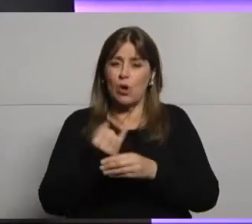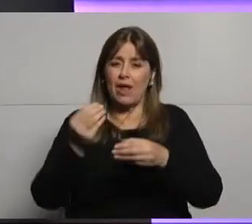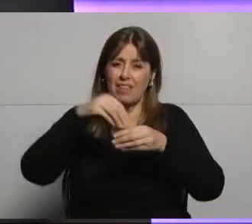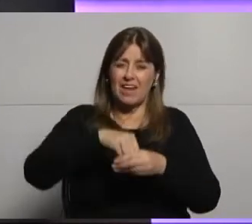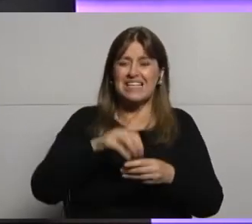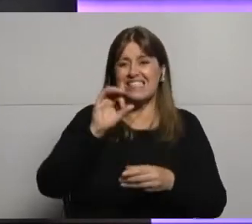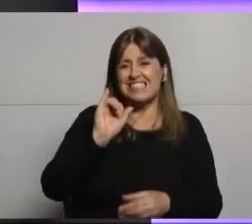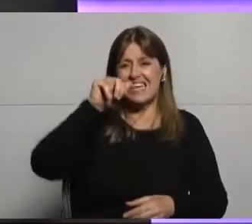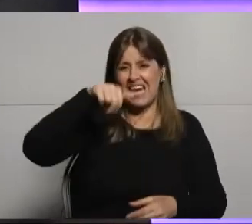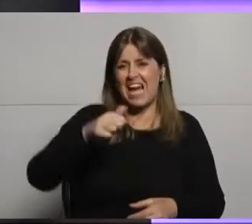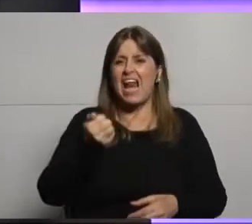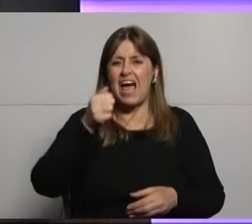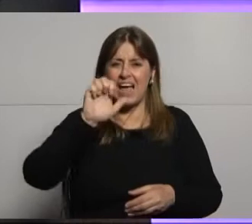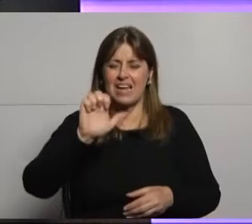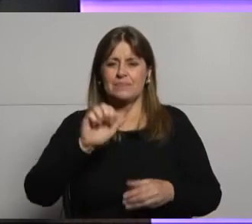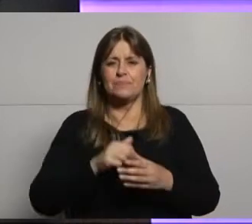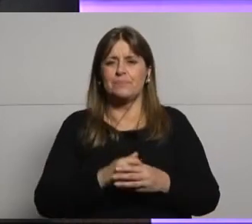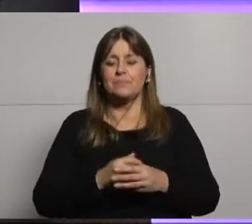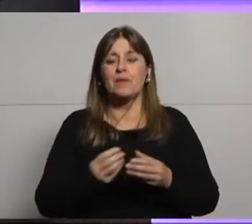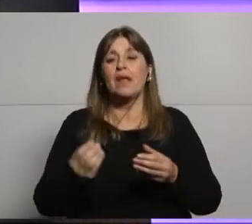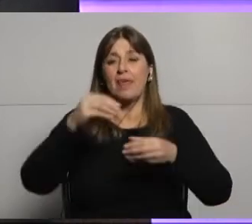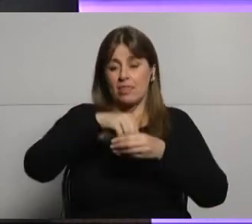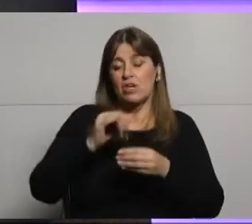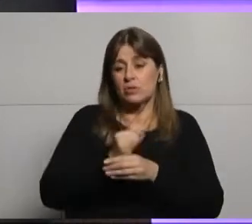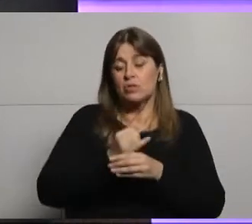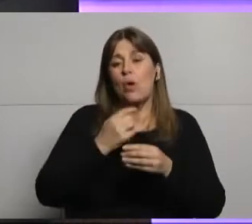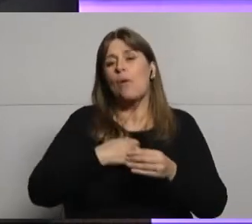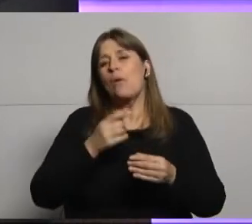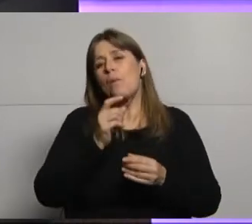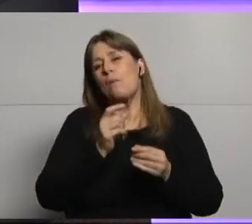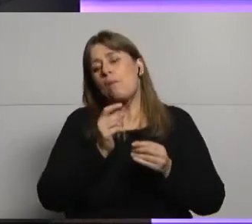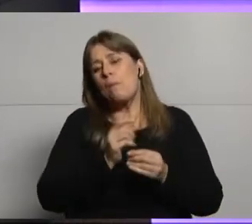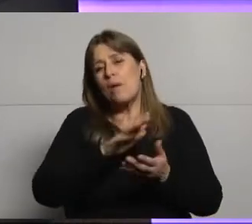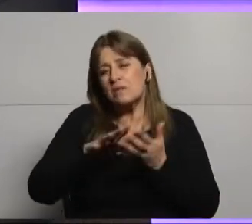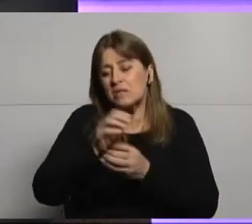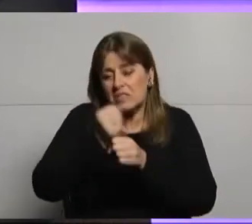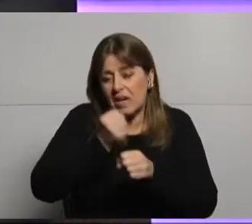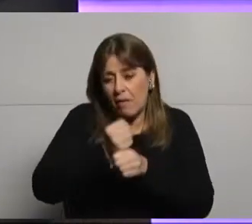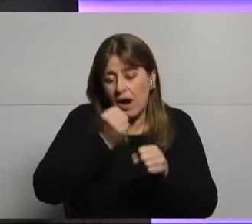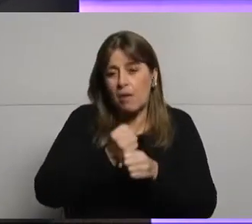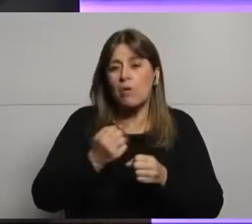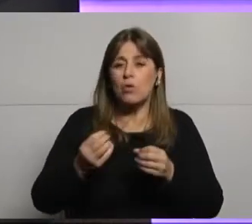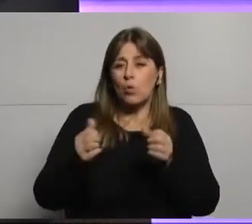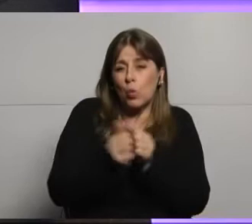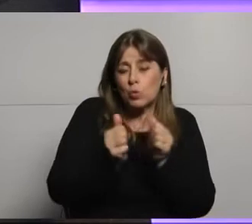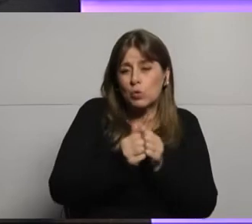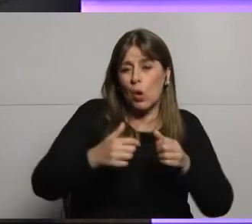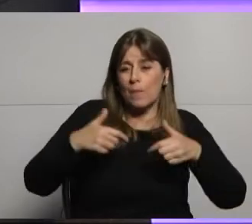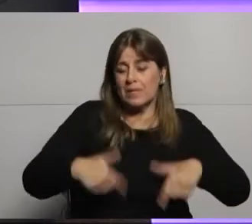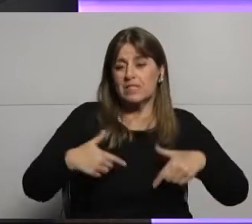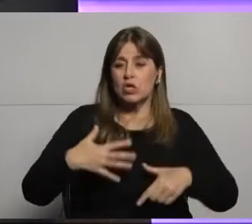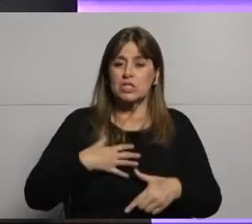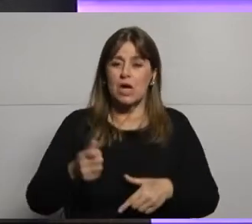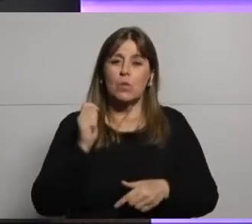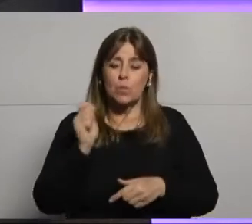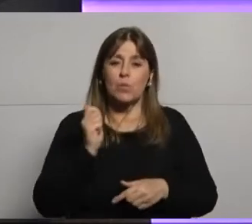conforman el SINAE. En particular trabajamos muchísimo con el Ministerio de Salud Pública, el